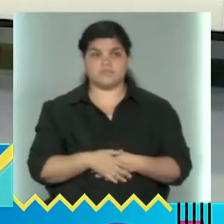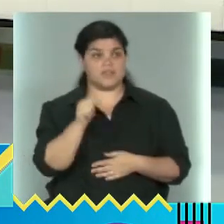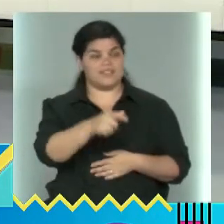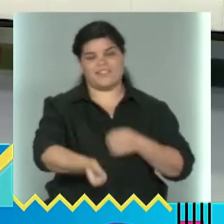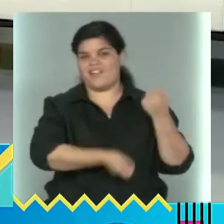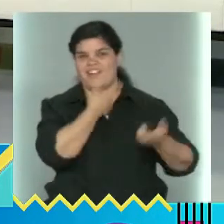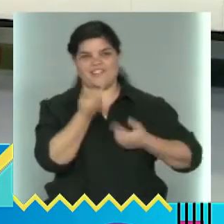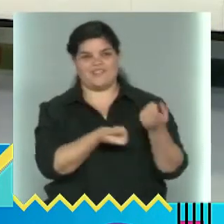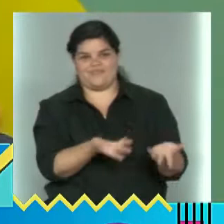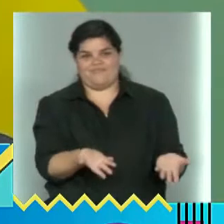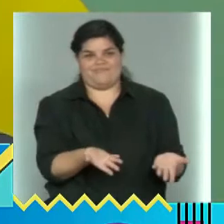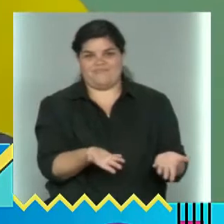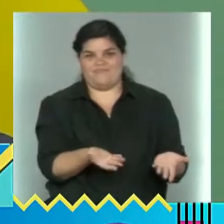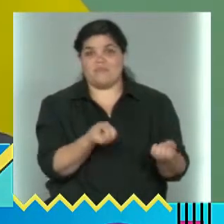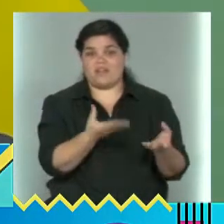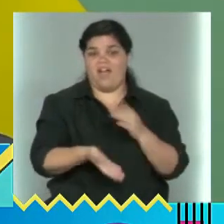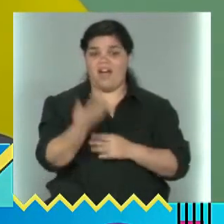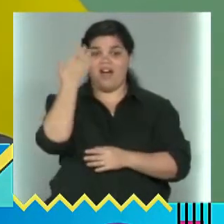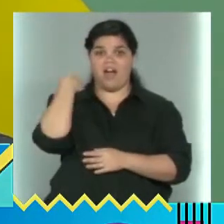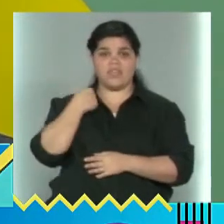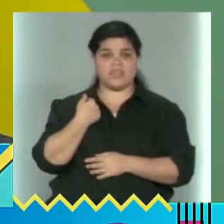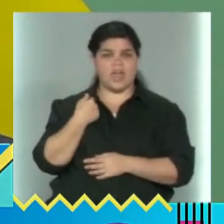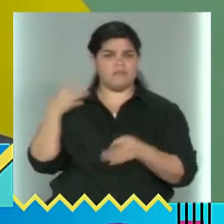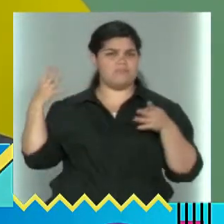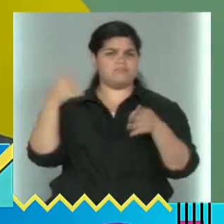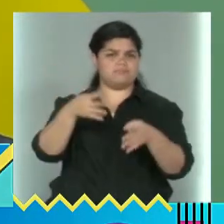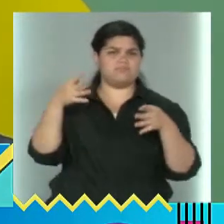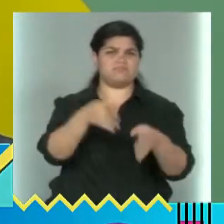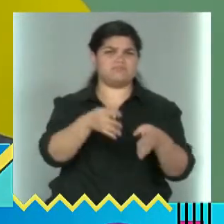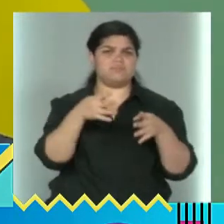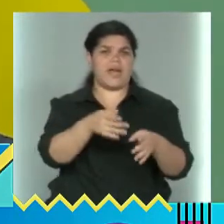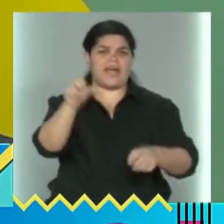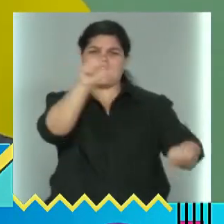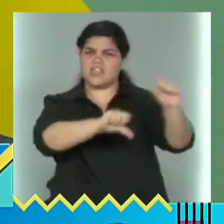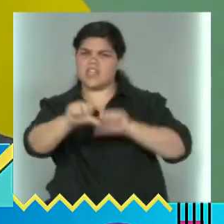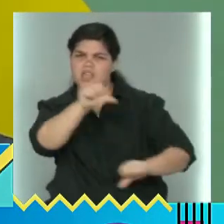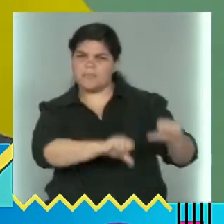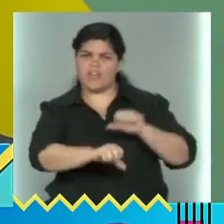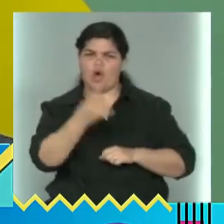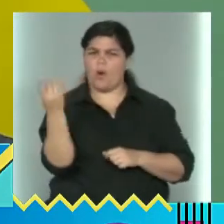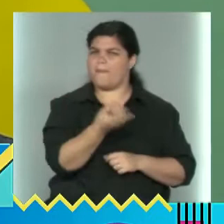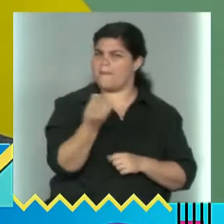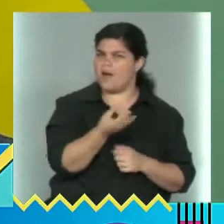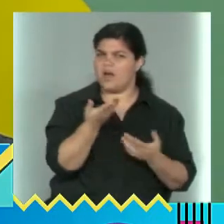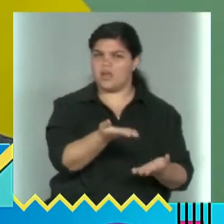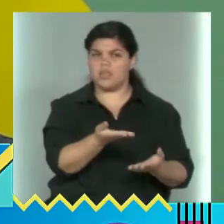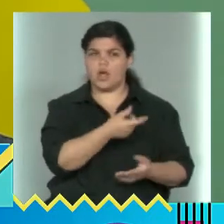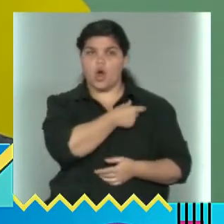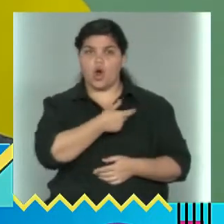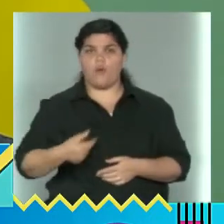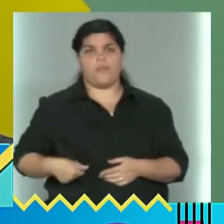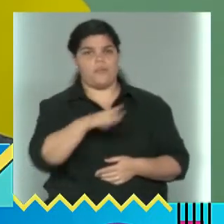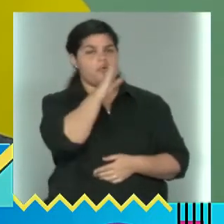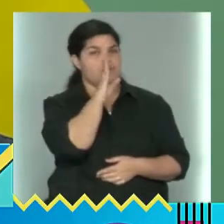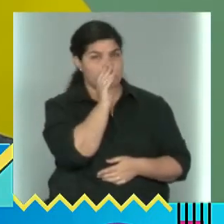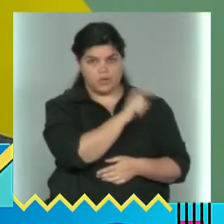porque teóricamente en los últimos ataques, en esta farsa de los ataques químicos bien orquestados por Estados Unidos,